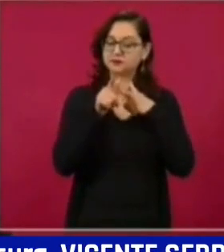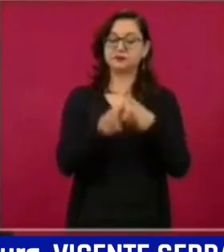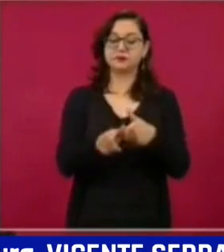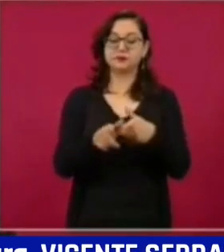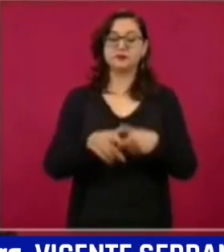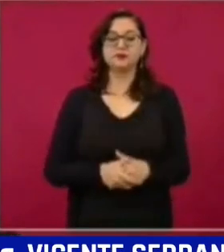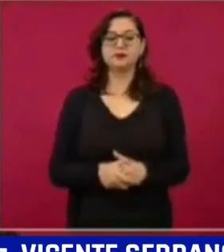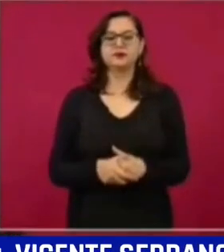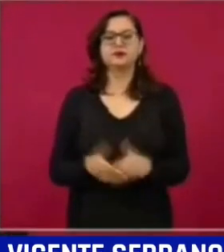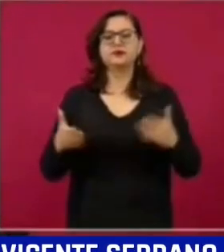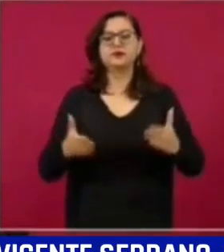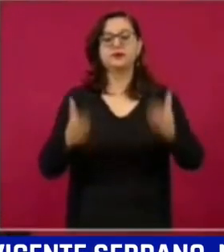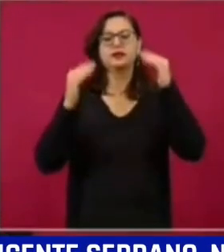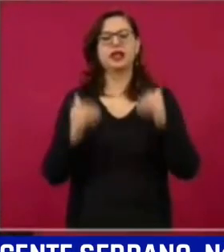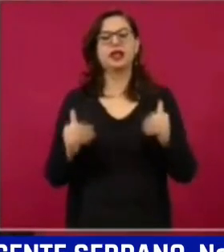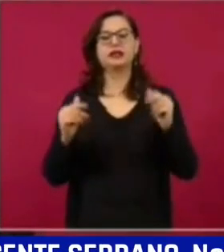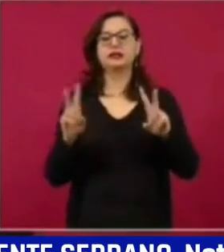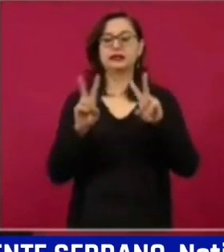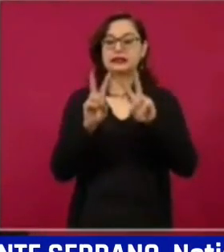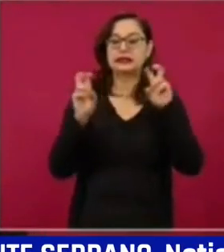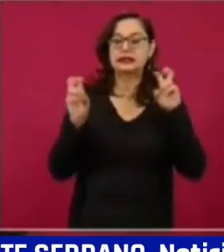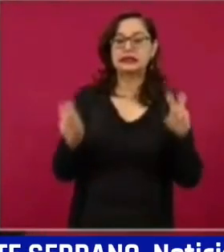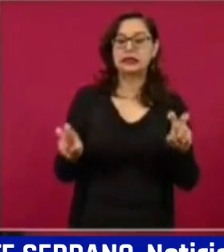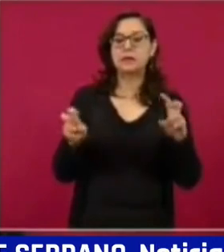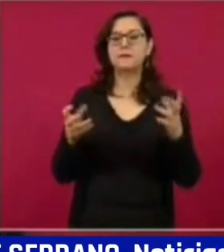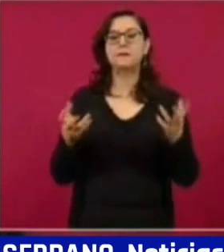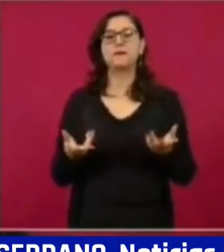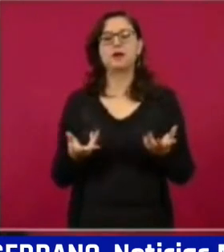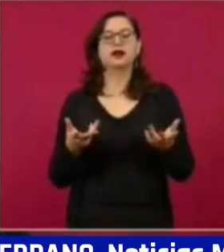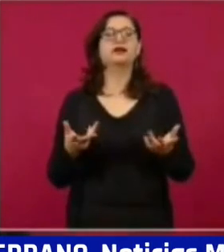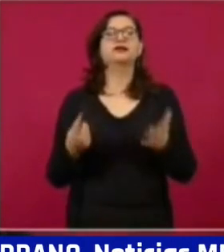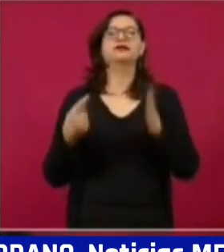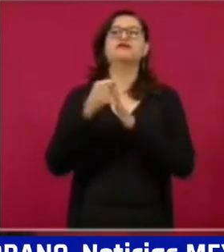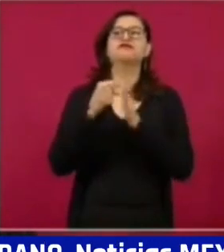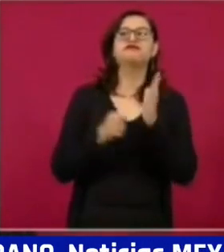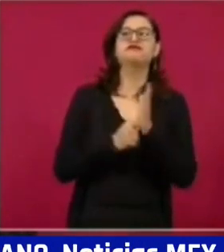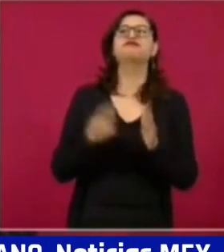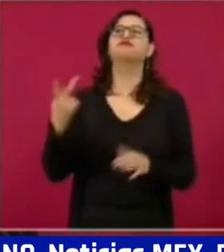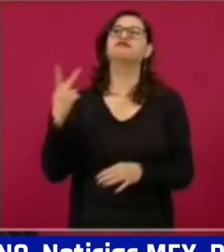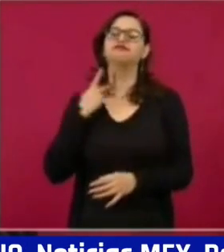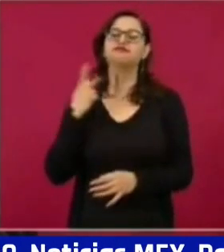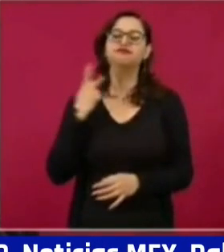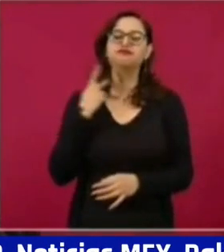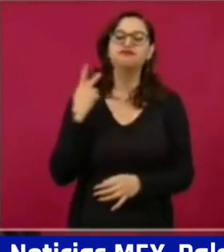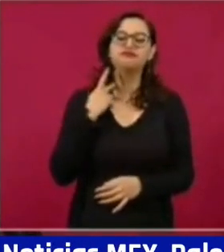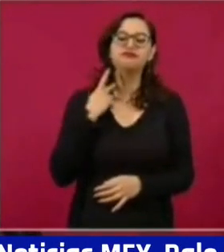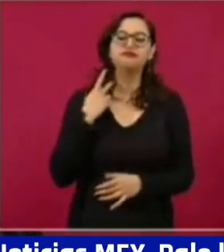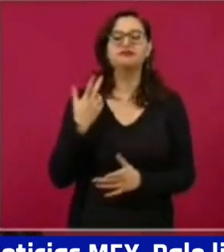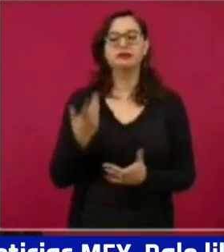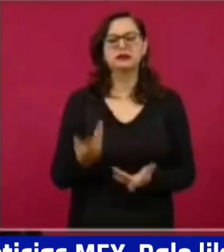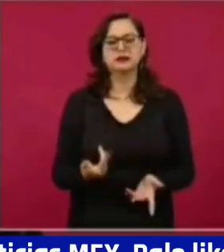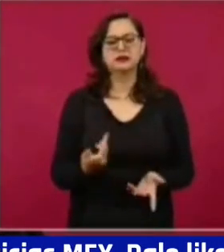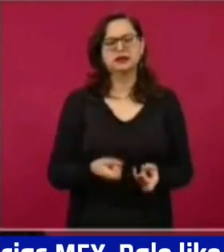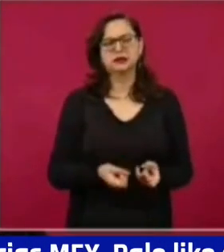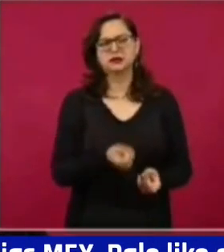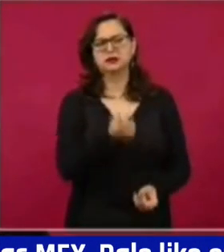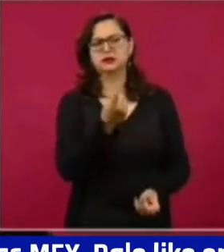acerca de lo del testamento que genera, ¿no?, alguna